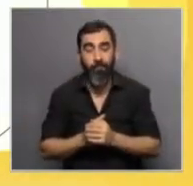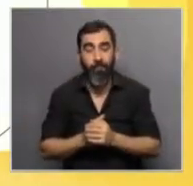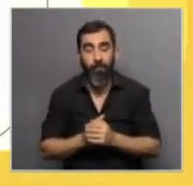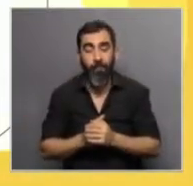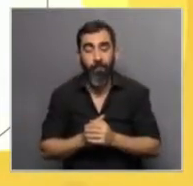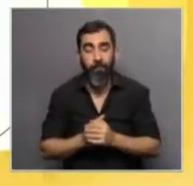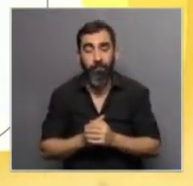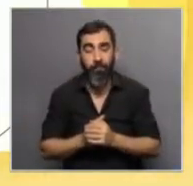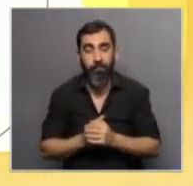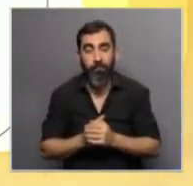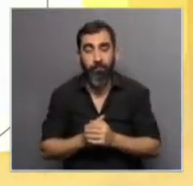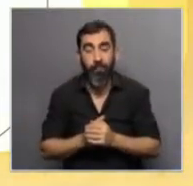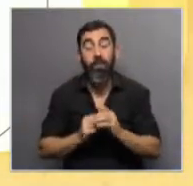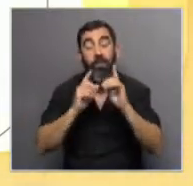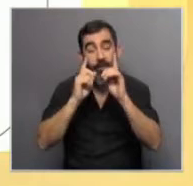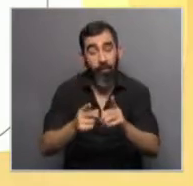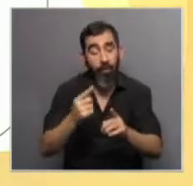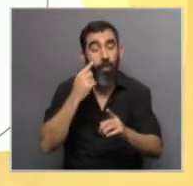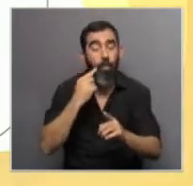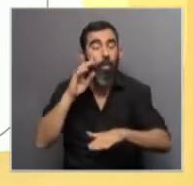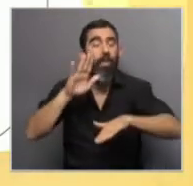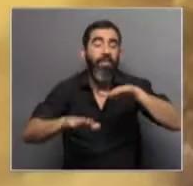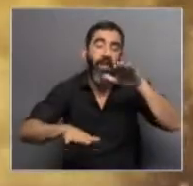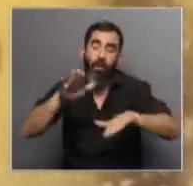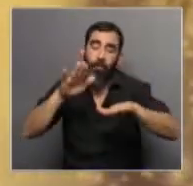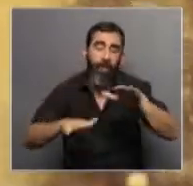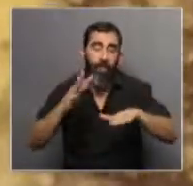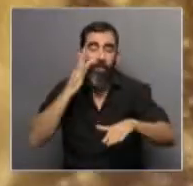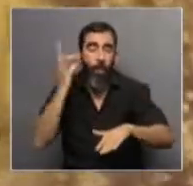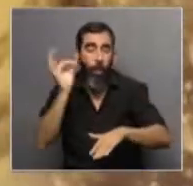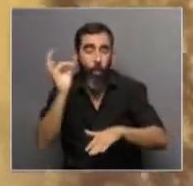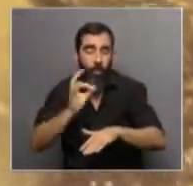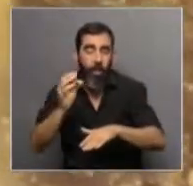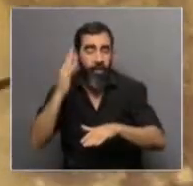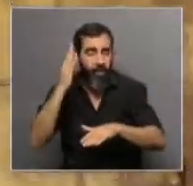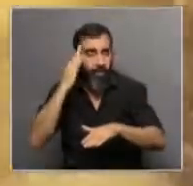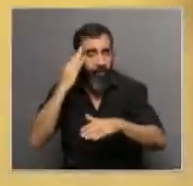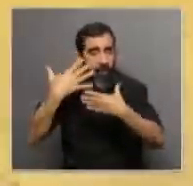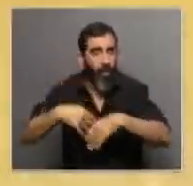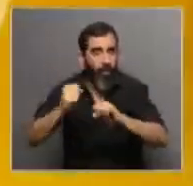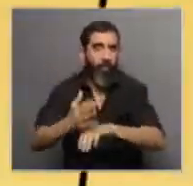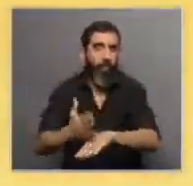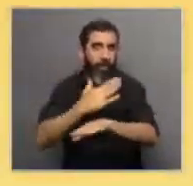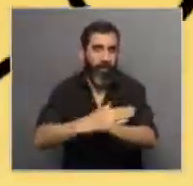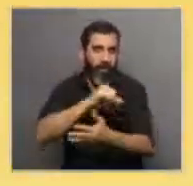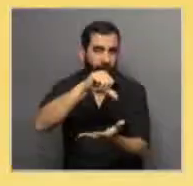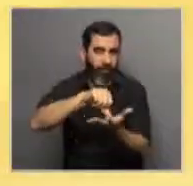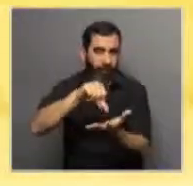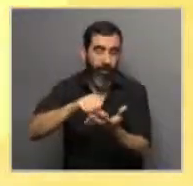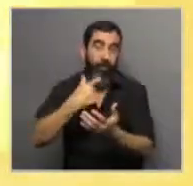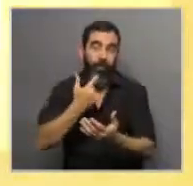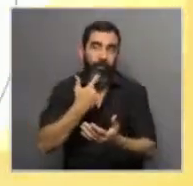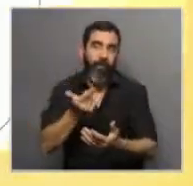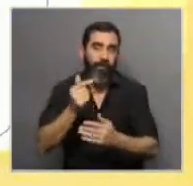también este número también depende de las posibilidades de diagnóstico de los distintos países. En general, los países